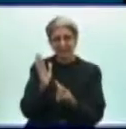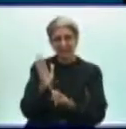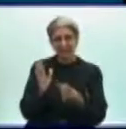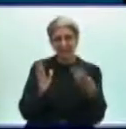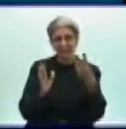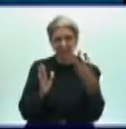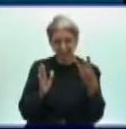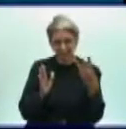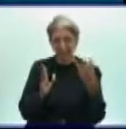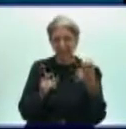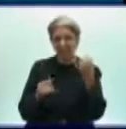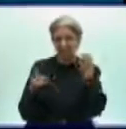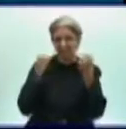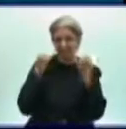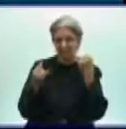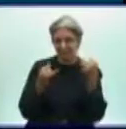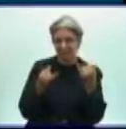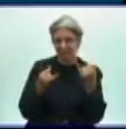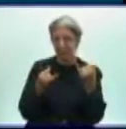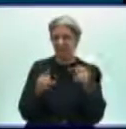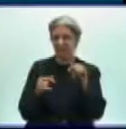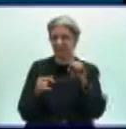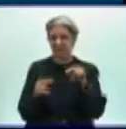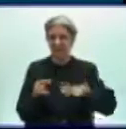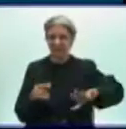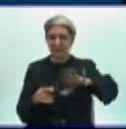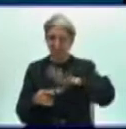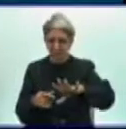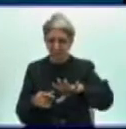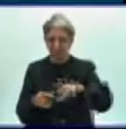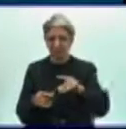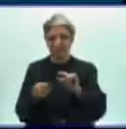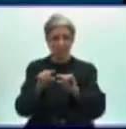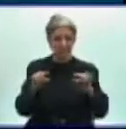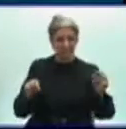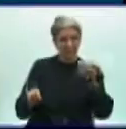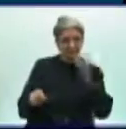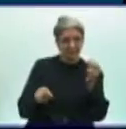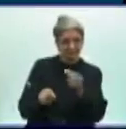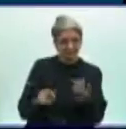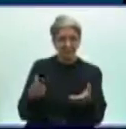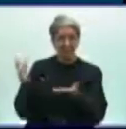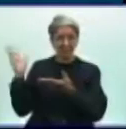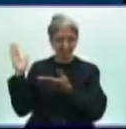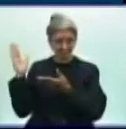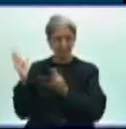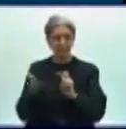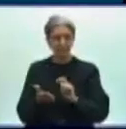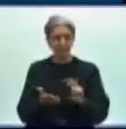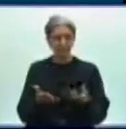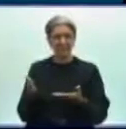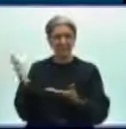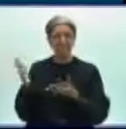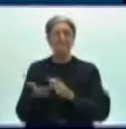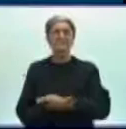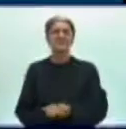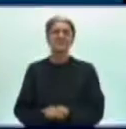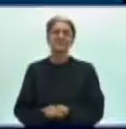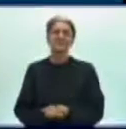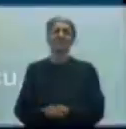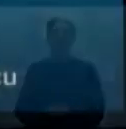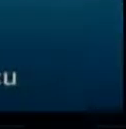Como es costumbre, ahí les pongo mi correo institucional para cualquier duda, sugerencia sobre estos encuentros. Vamos a darle un tiempo para que anoten el estudio independiente.